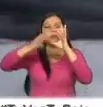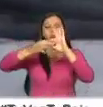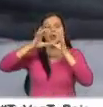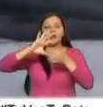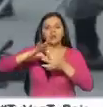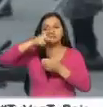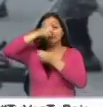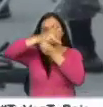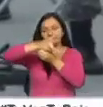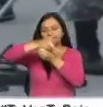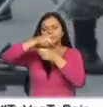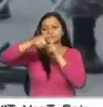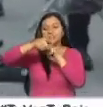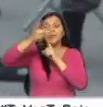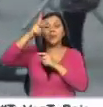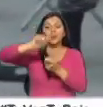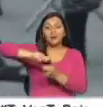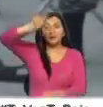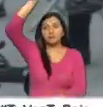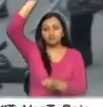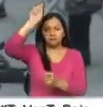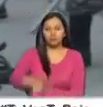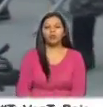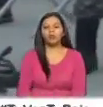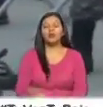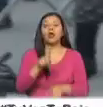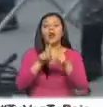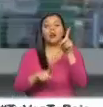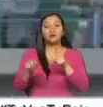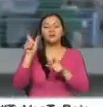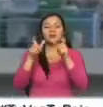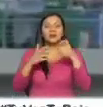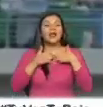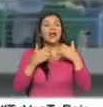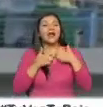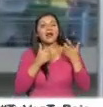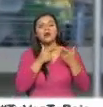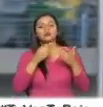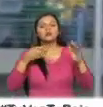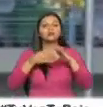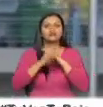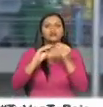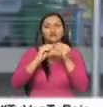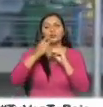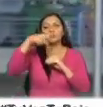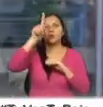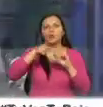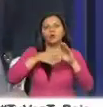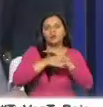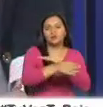juegos cayó desde 20 metros de altura cuando los aficionados se dirigían a la arena Carioca 1.